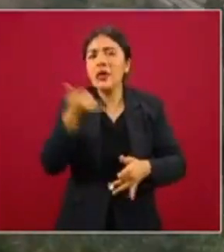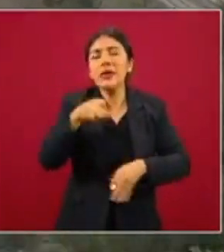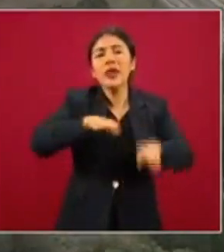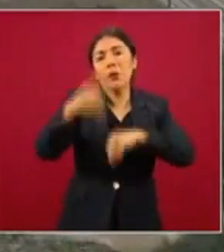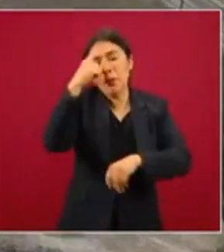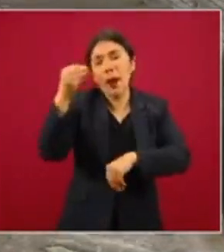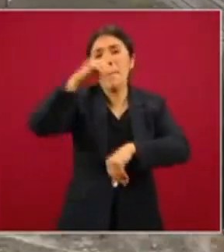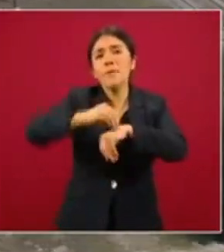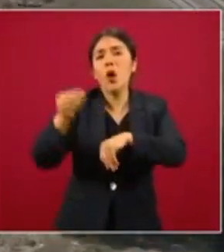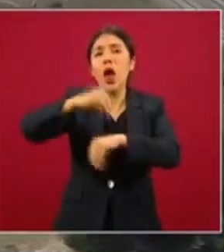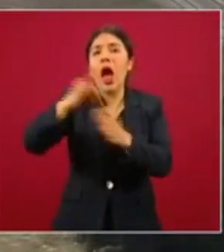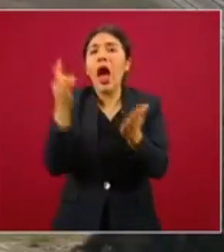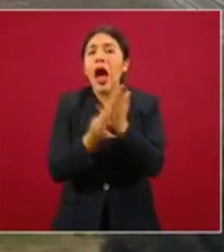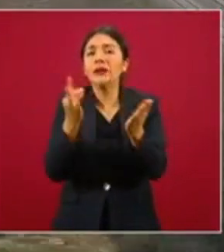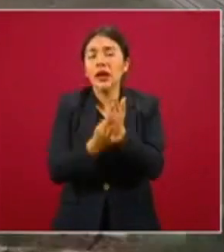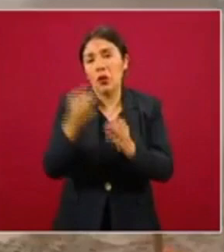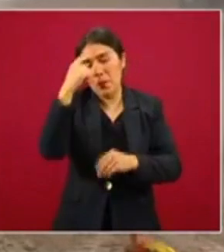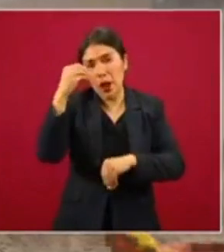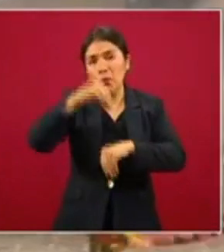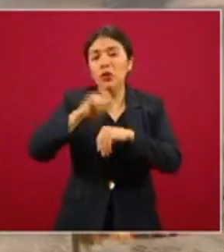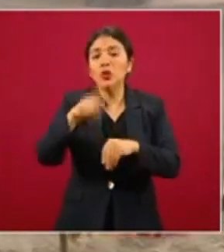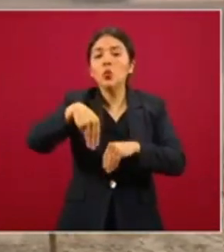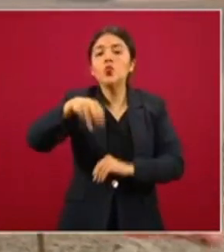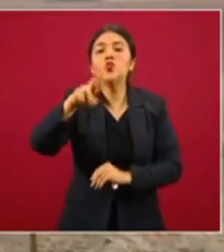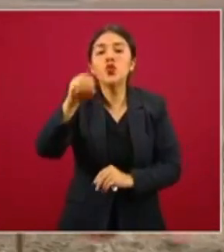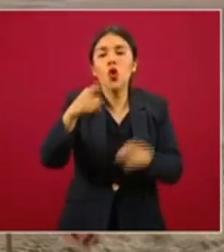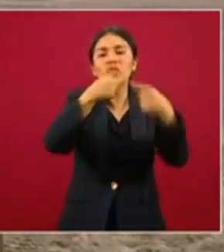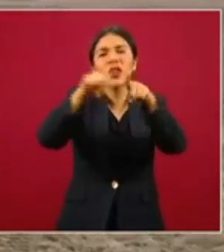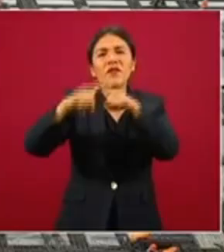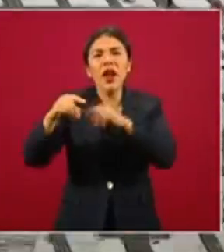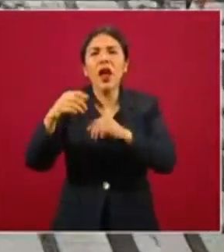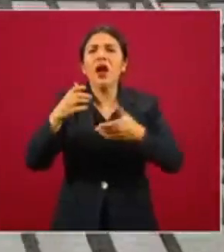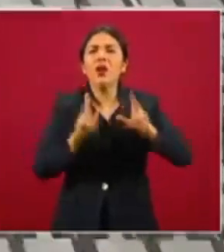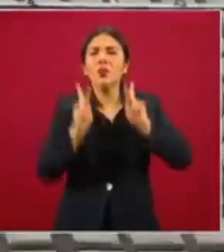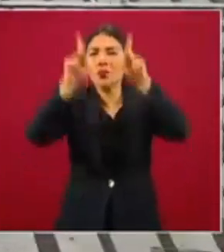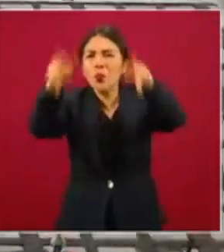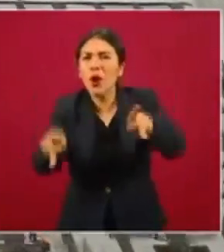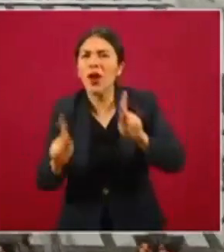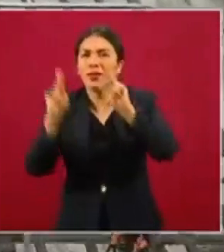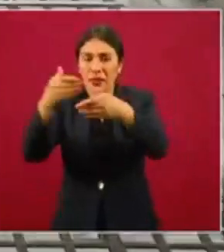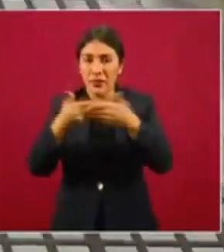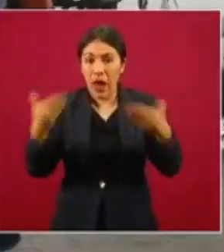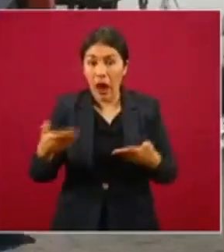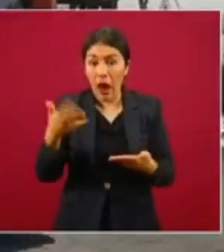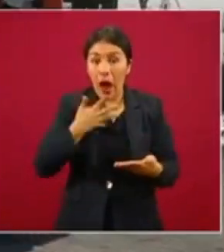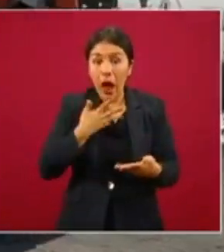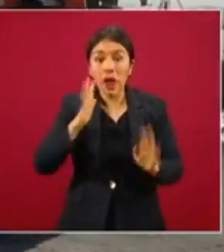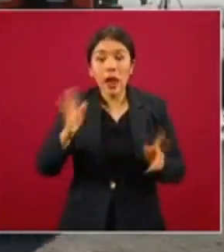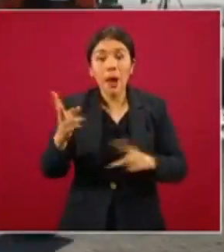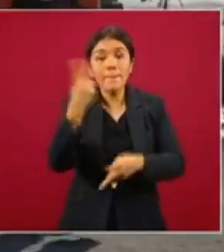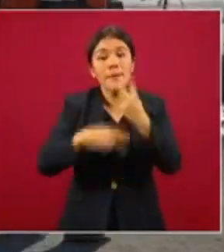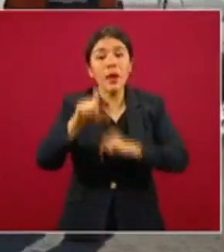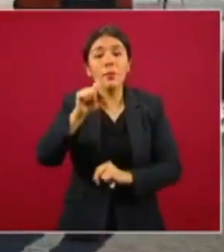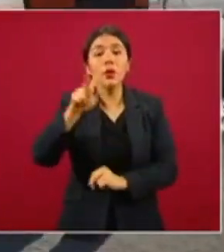de acero para la construcción de los muros que integran los diferentes pasos a desnivel. A la fecha, se han